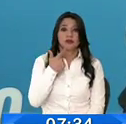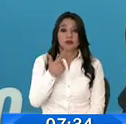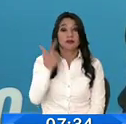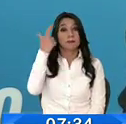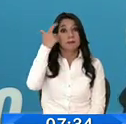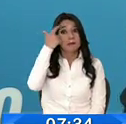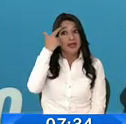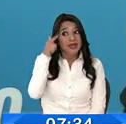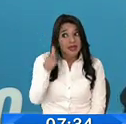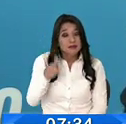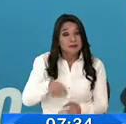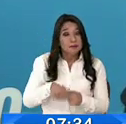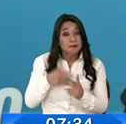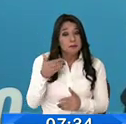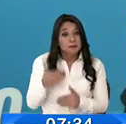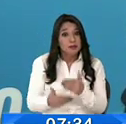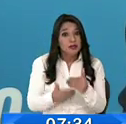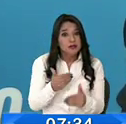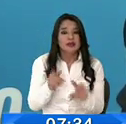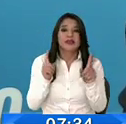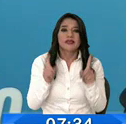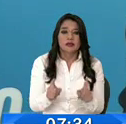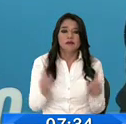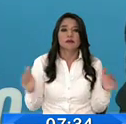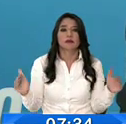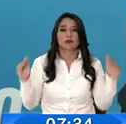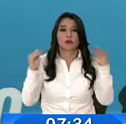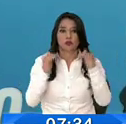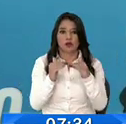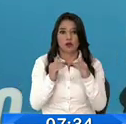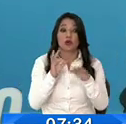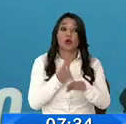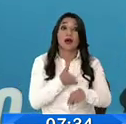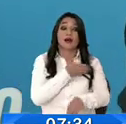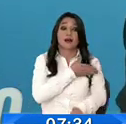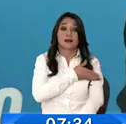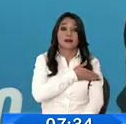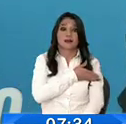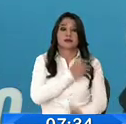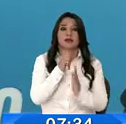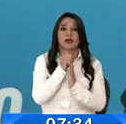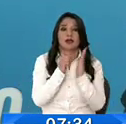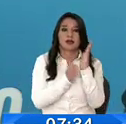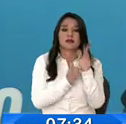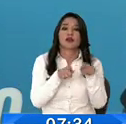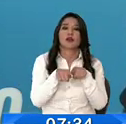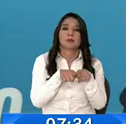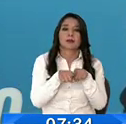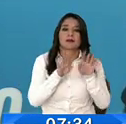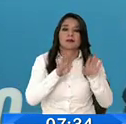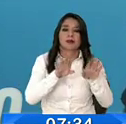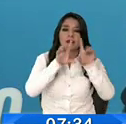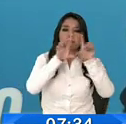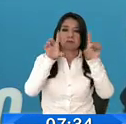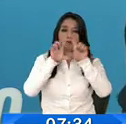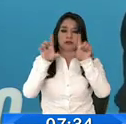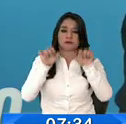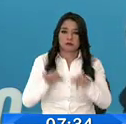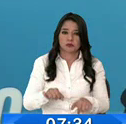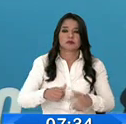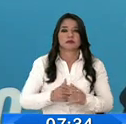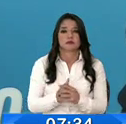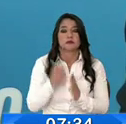pensaba esto es que teníamos que tener paralelamente o anticipadamente una agenda de competitividad es decir nosotros